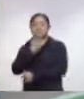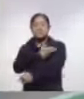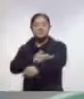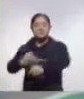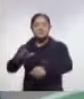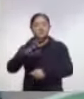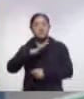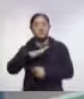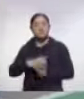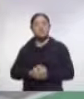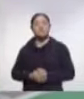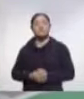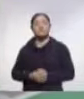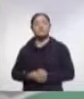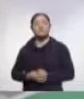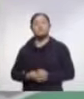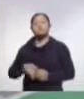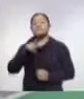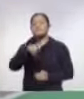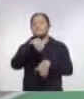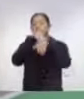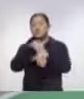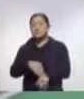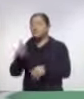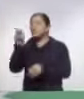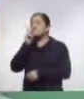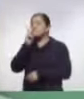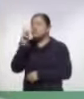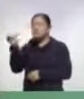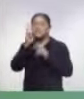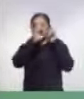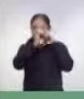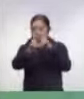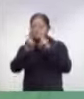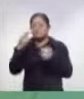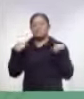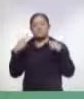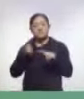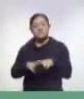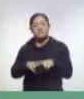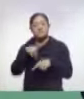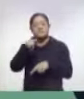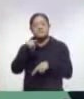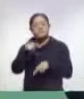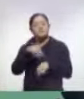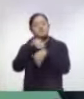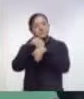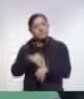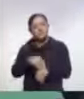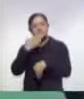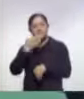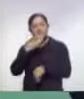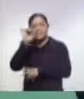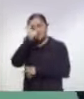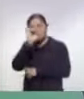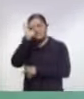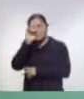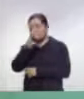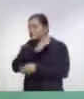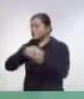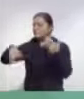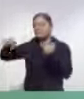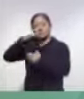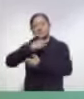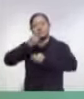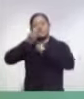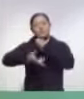y que obedezcan a sus papás, que respeten a sus maestros y que hagan caso de los consejos que les dan siempre en